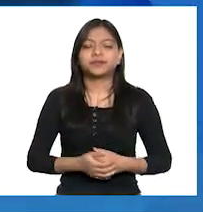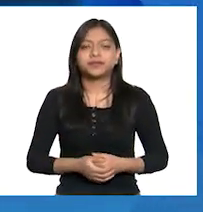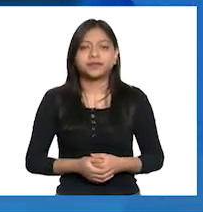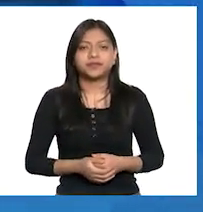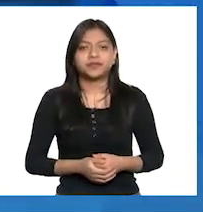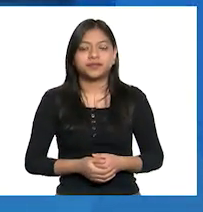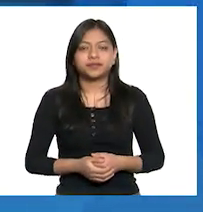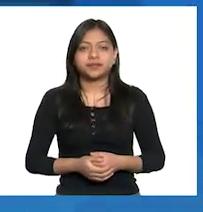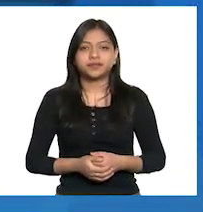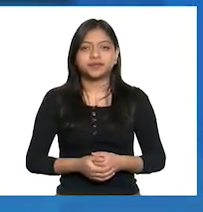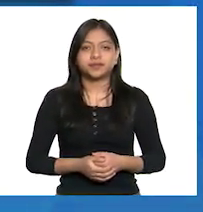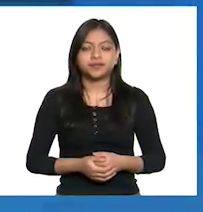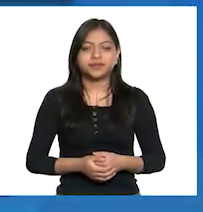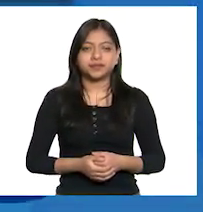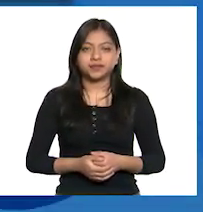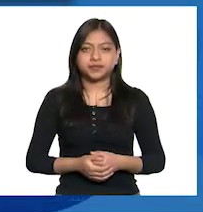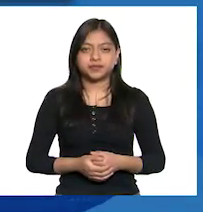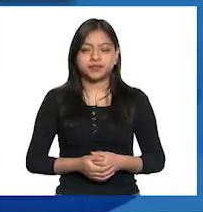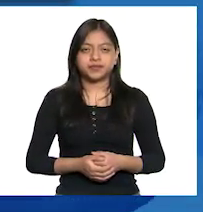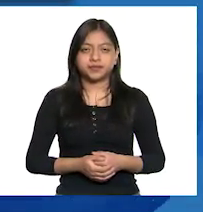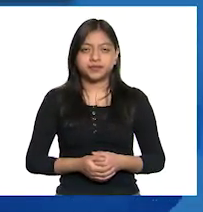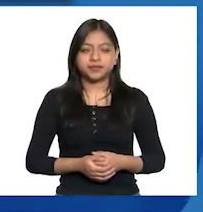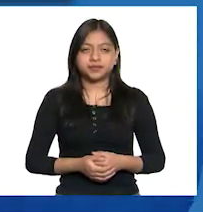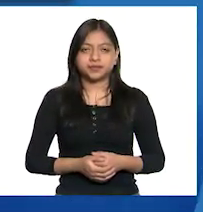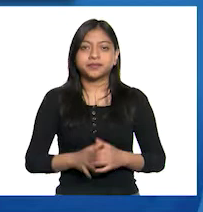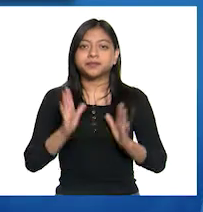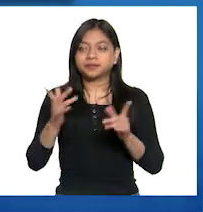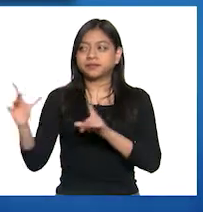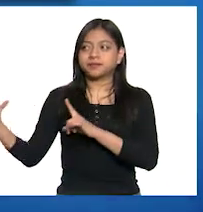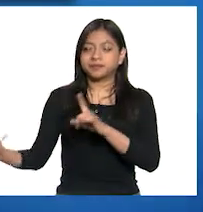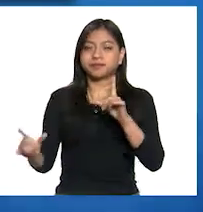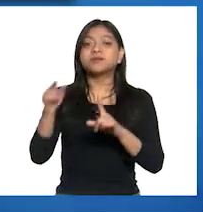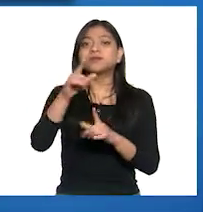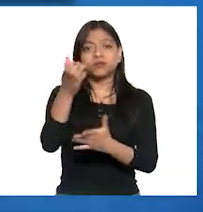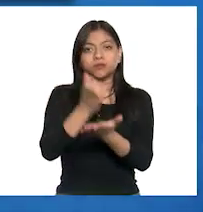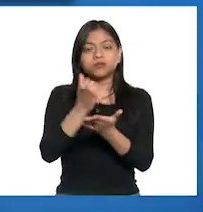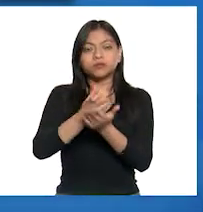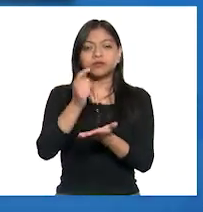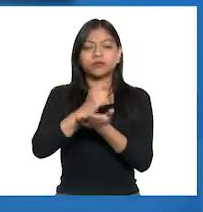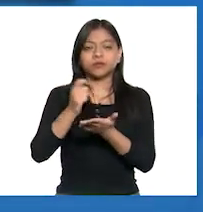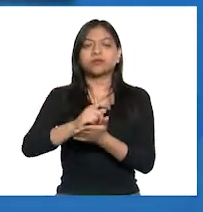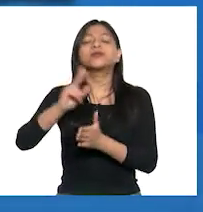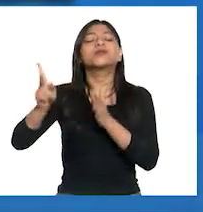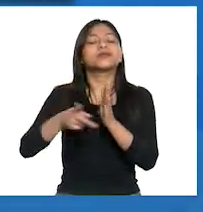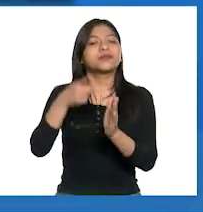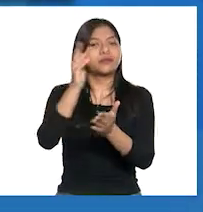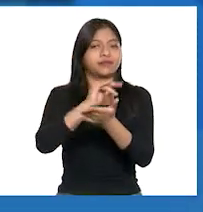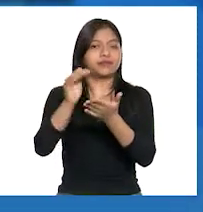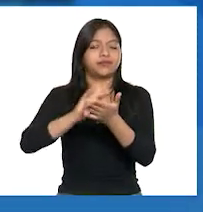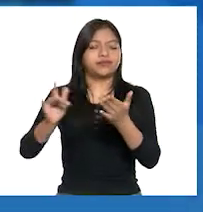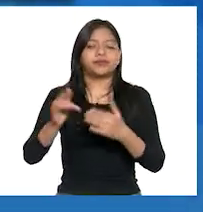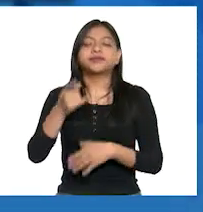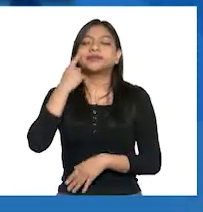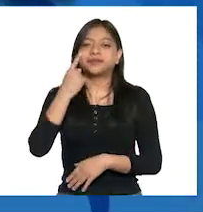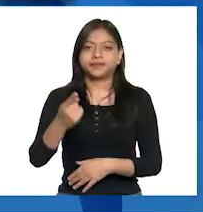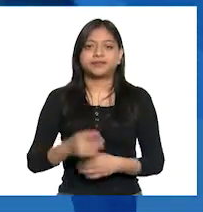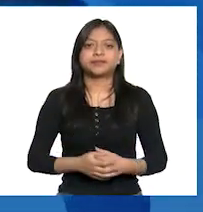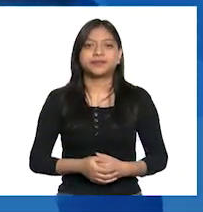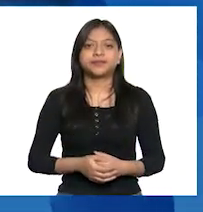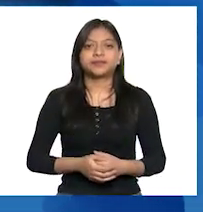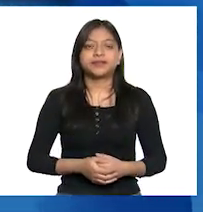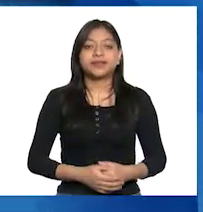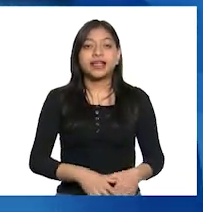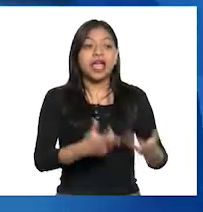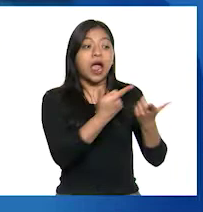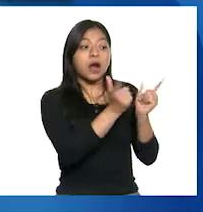¿Sí? Muy bien, vamos a hacerlo. Y ya está apareciendo en la pantalla otra vez, entonces se los voy a volver a leer con mucho gusto. Dice así el problema, en el